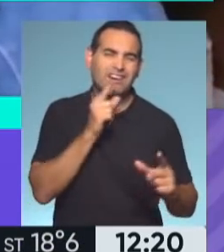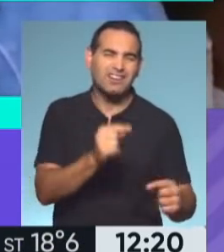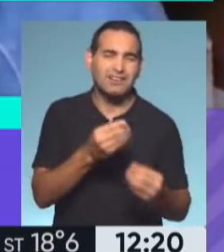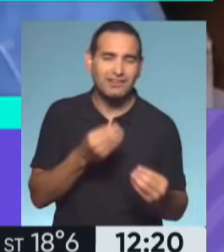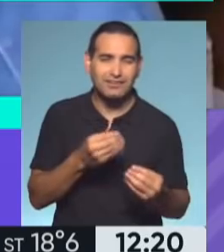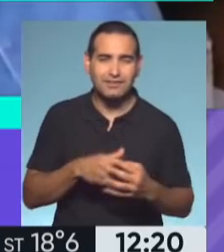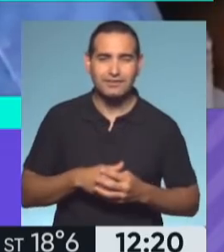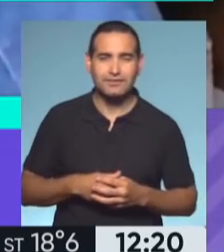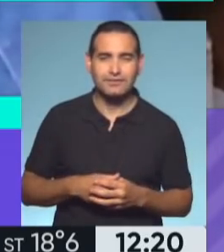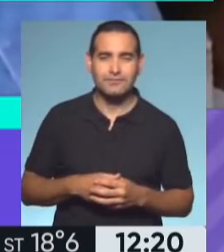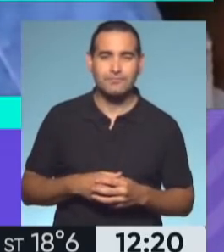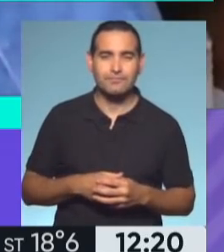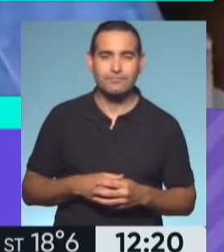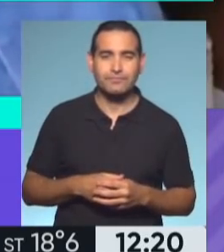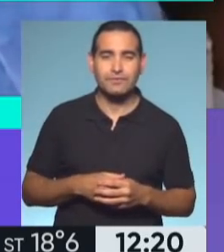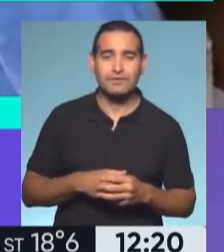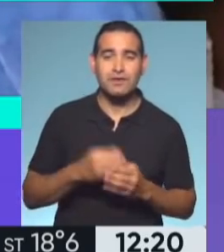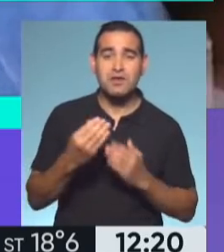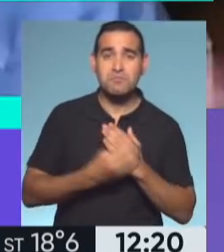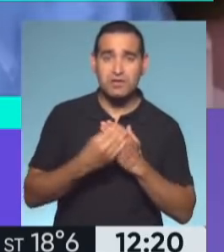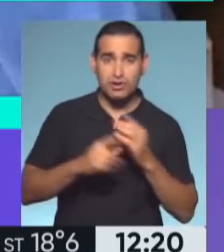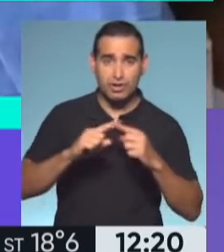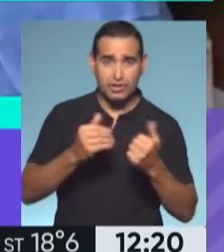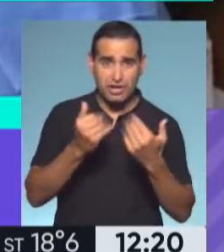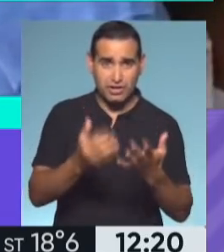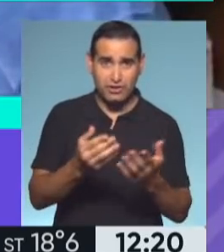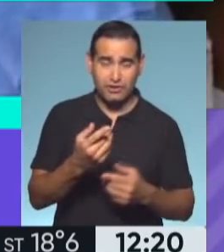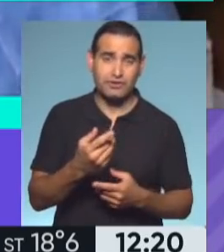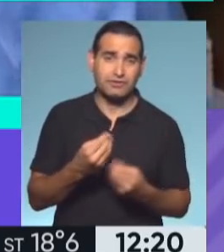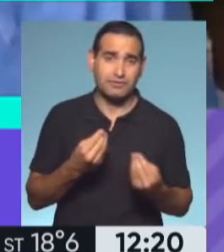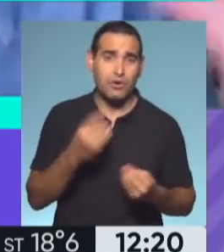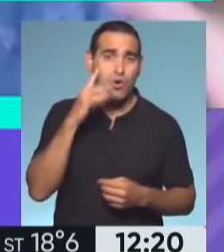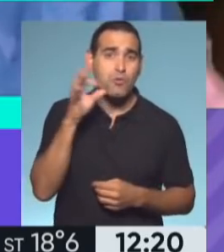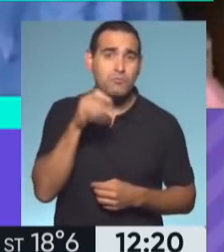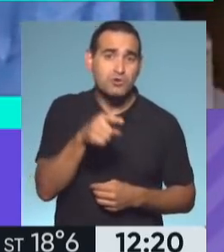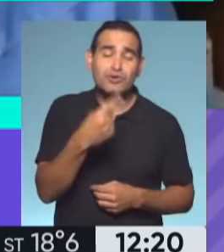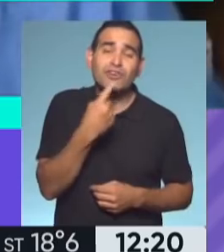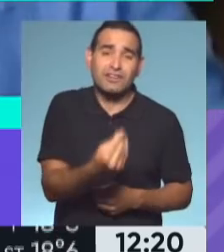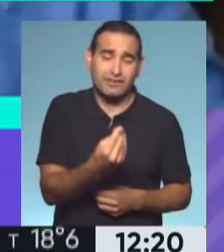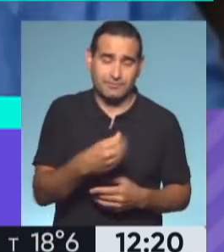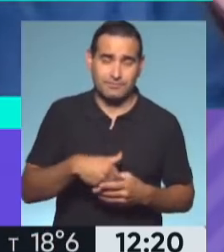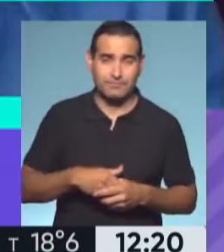piensan que va a opinar la Cancillería, que va a opinar como si yo escribiera en las redes sociales. La Cancillería dijo,